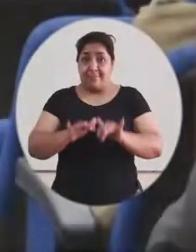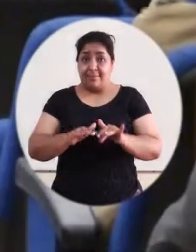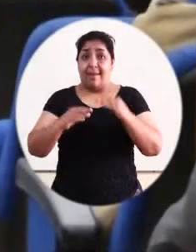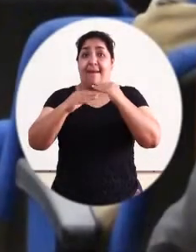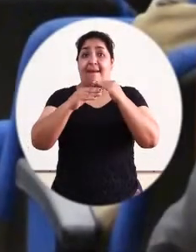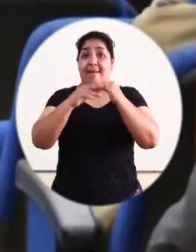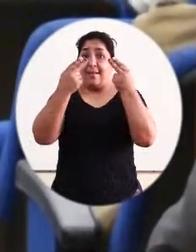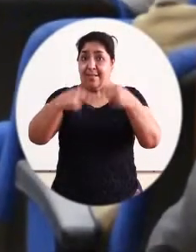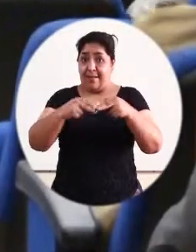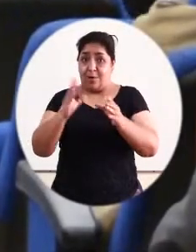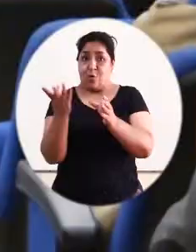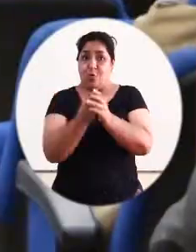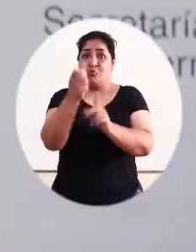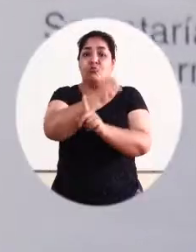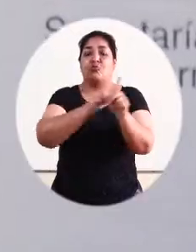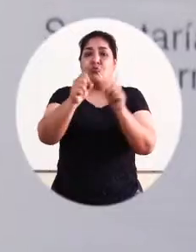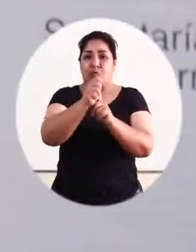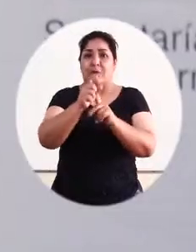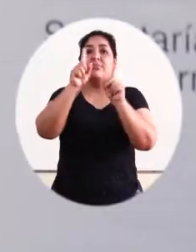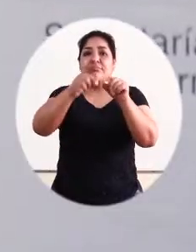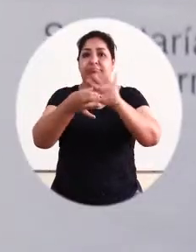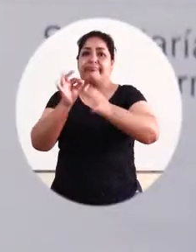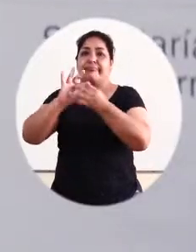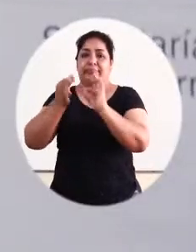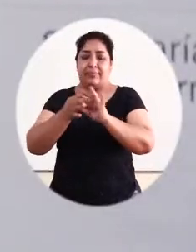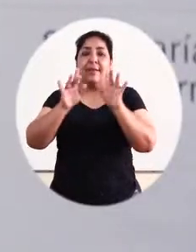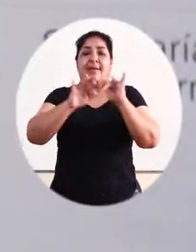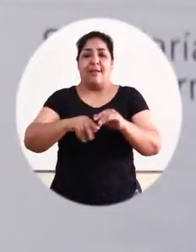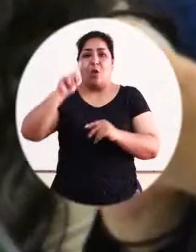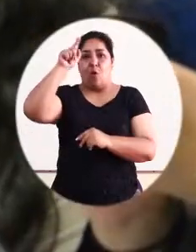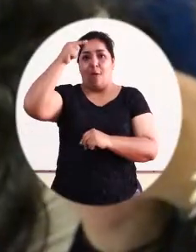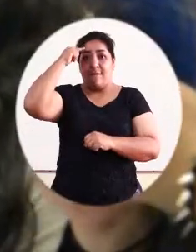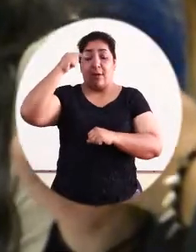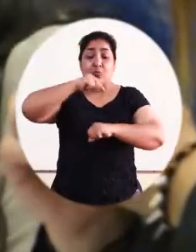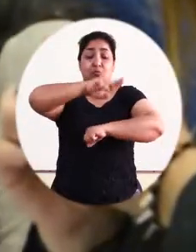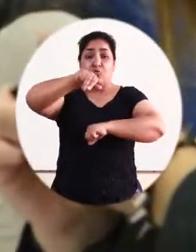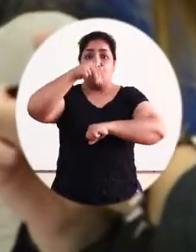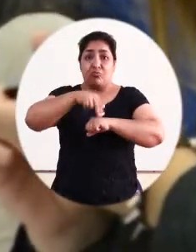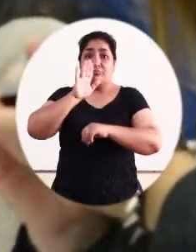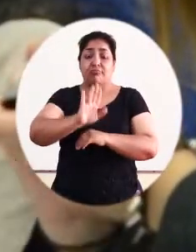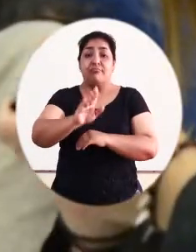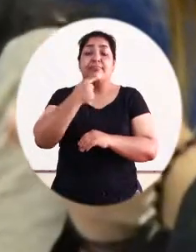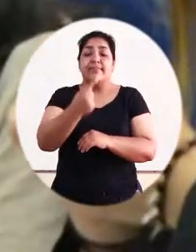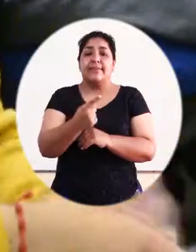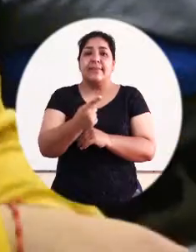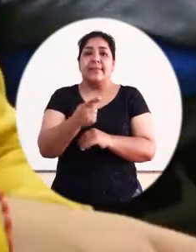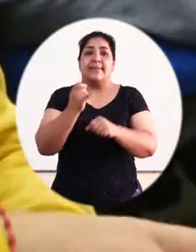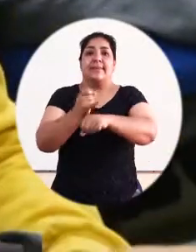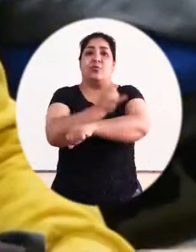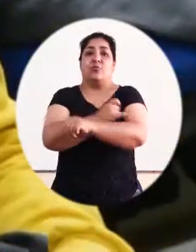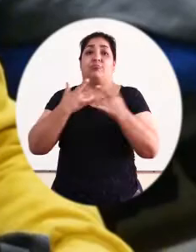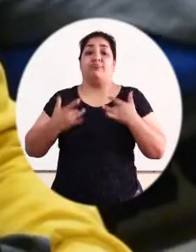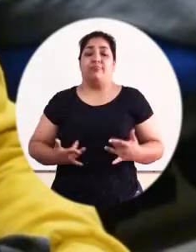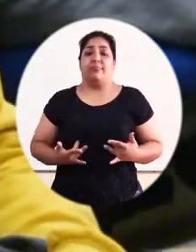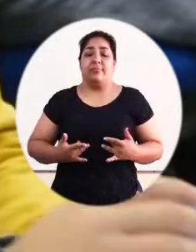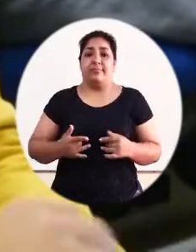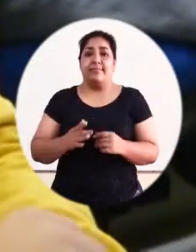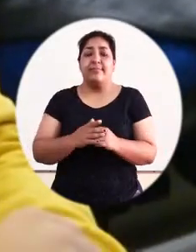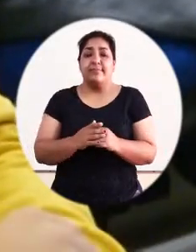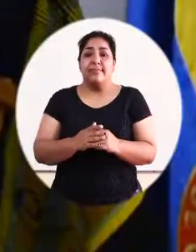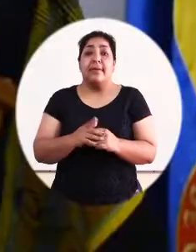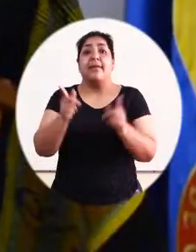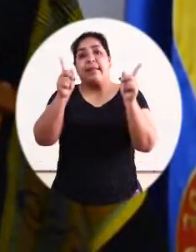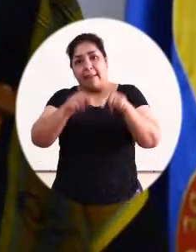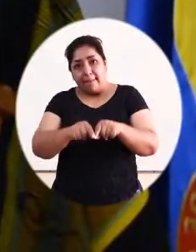la secretaria de equidad de género inclusión social en articulación con la secretaria de gobierno de la gobernación el instituto departamental de salud